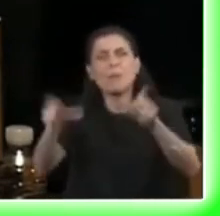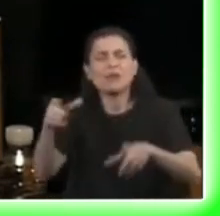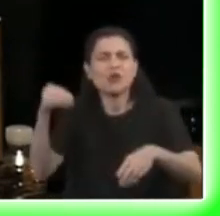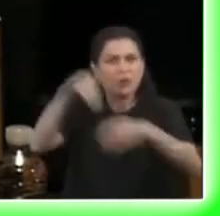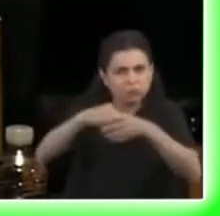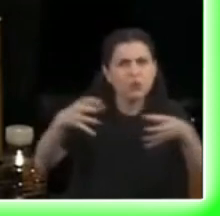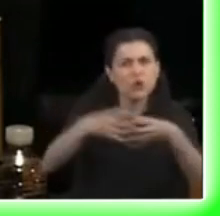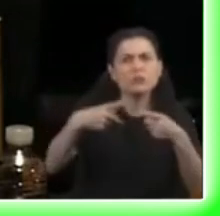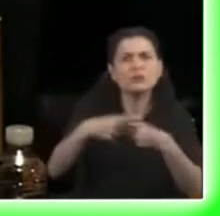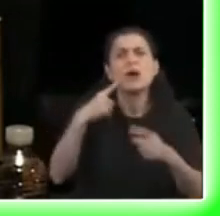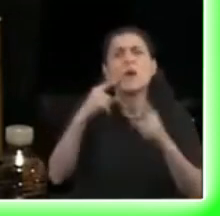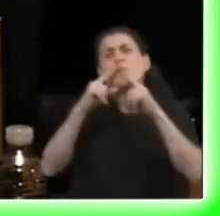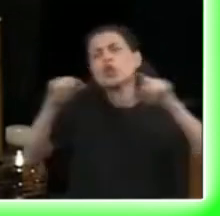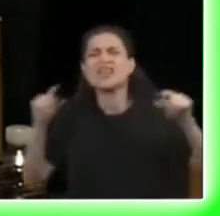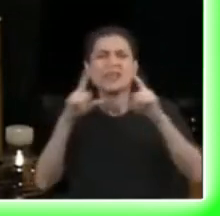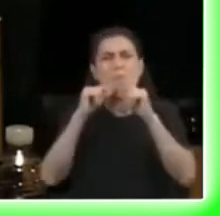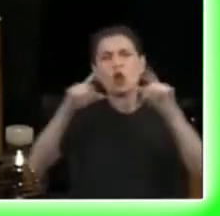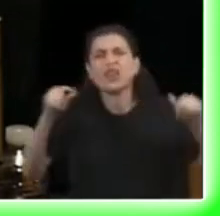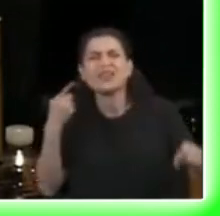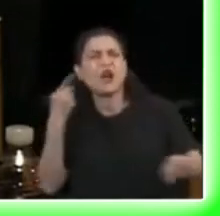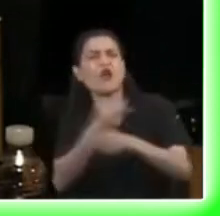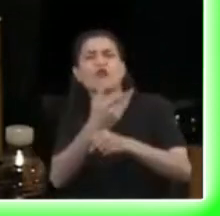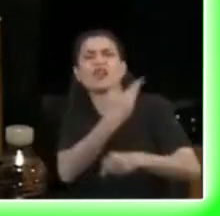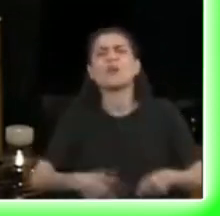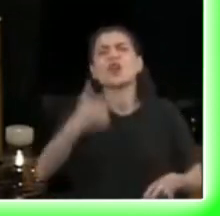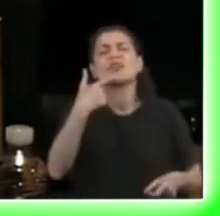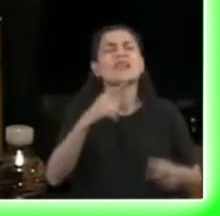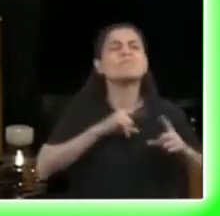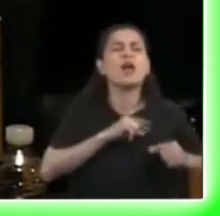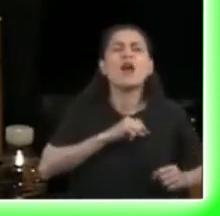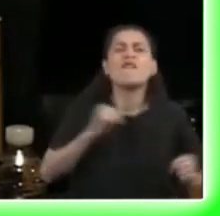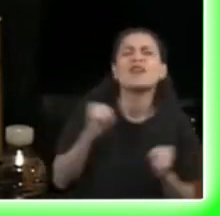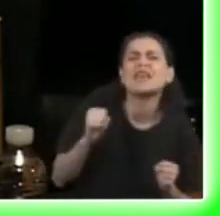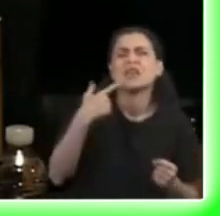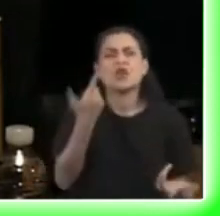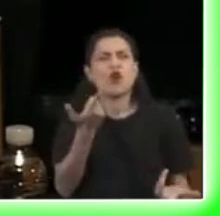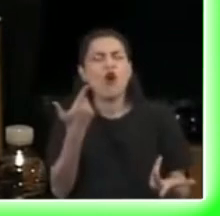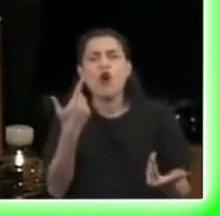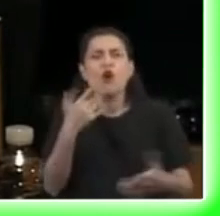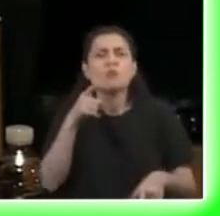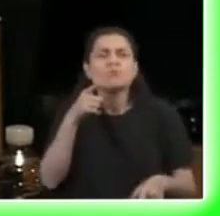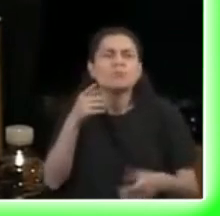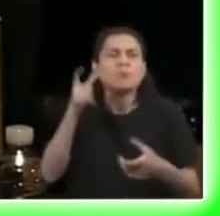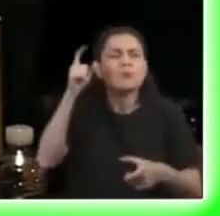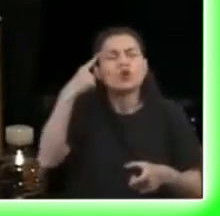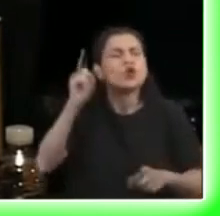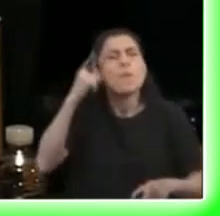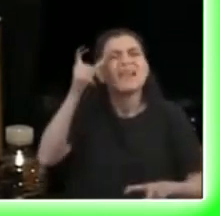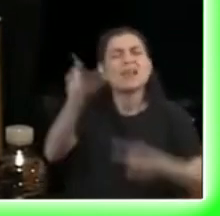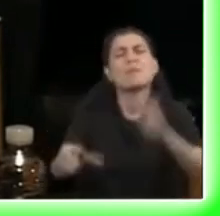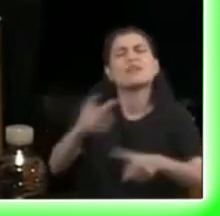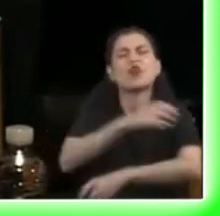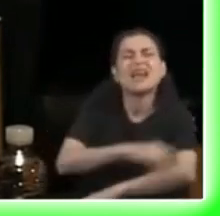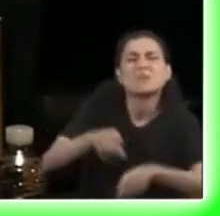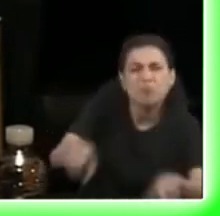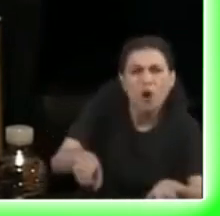cielo y nos llaman insensibles y crueles, y lo hacen en nombre de los pobres, mientras al mismo tiempo ponen palos en la rueda deseando que